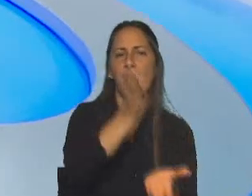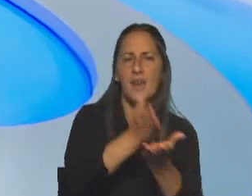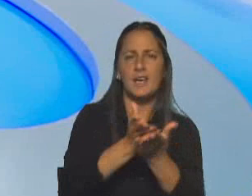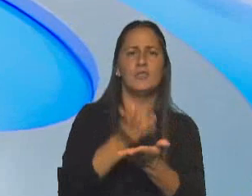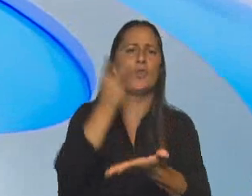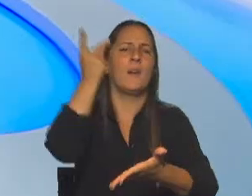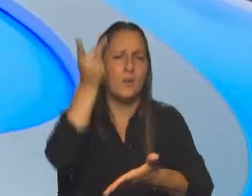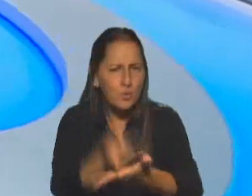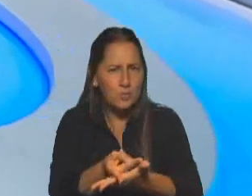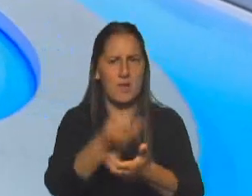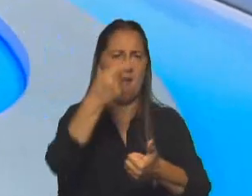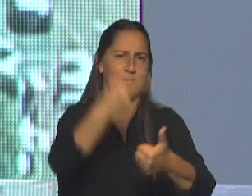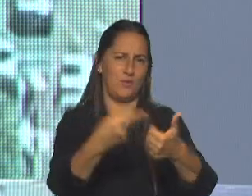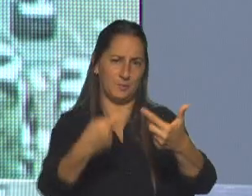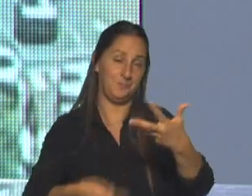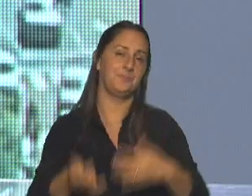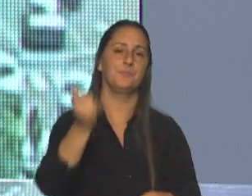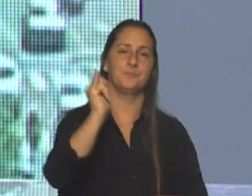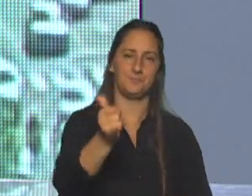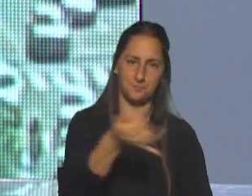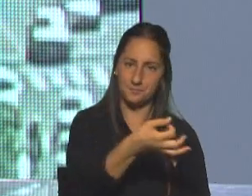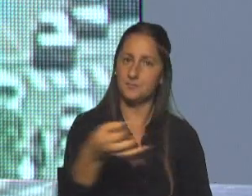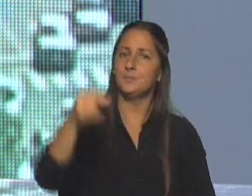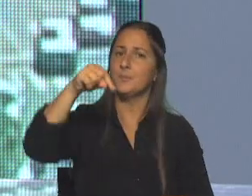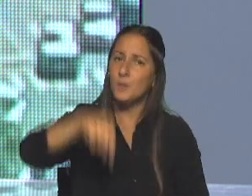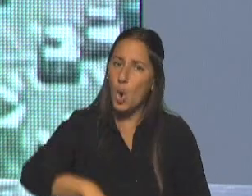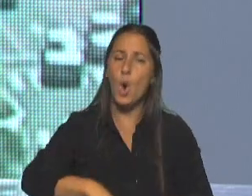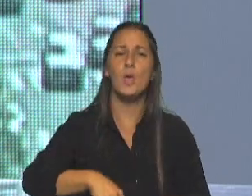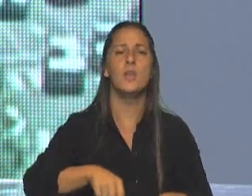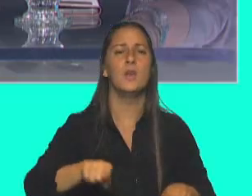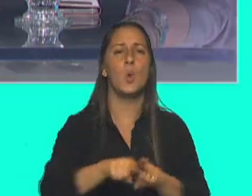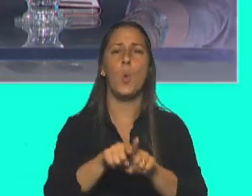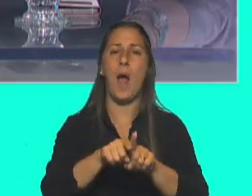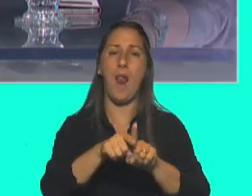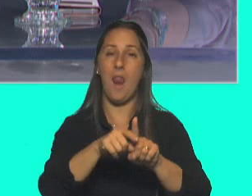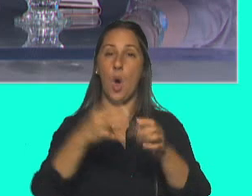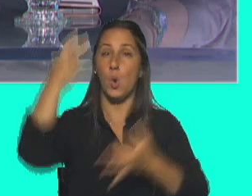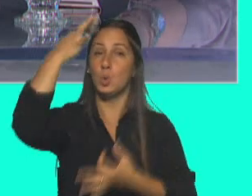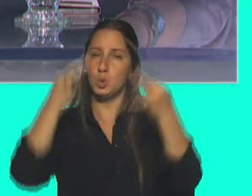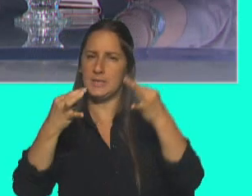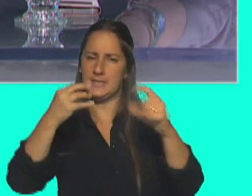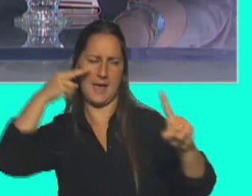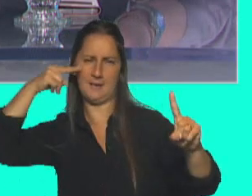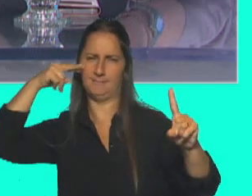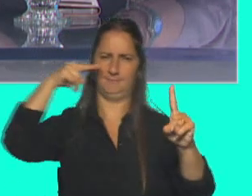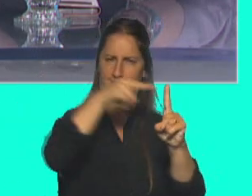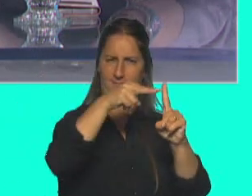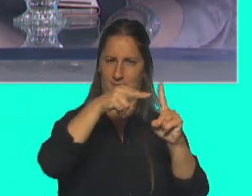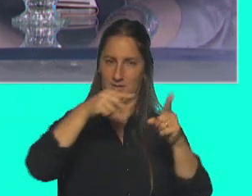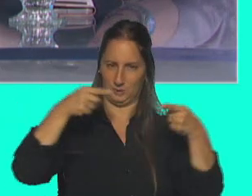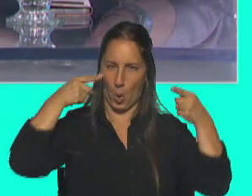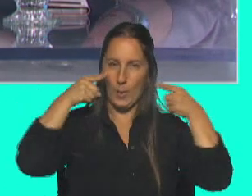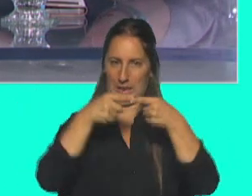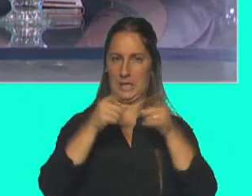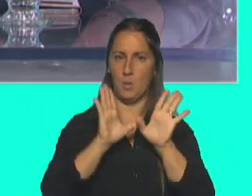reivindicaciones. Absolutamente, absolutamente. Y yo creo que hoy el objetivo se encarna en Cristina Fernández de Kirchner, pero no es el objetivo final. El objetivo